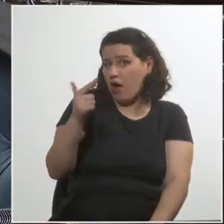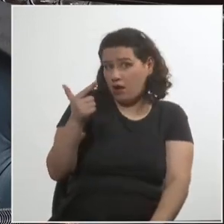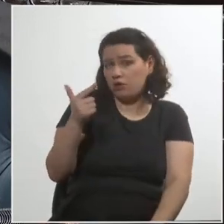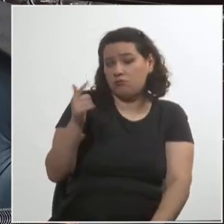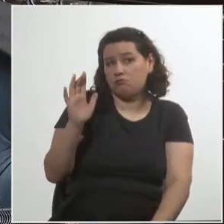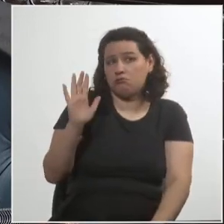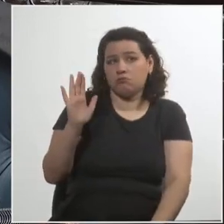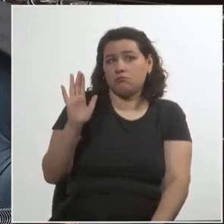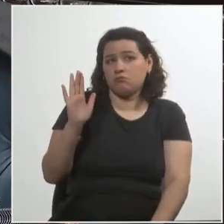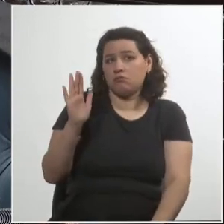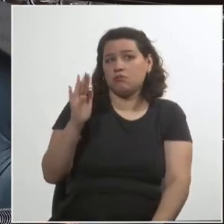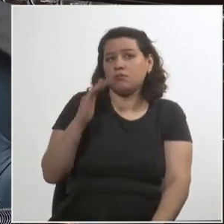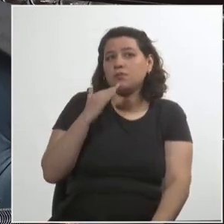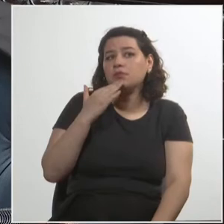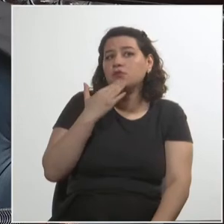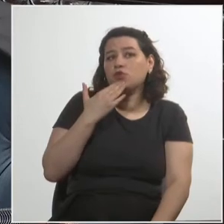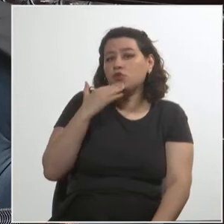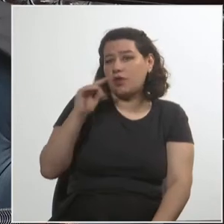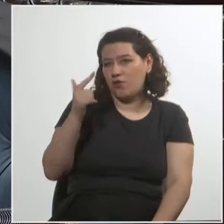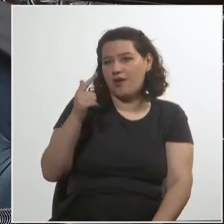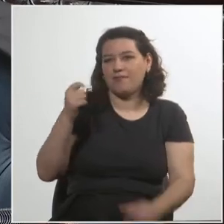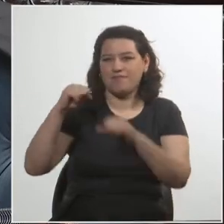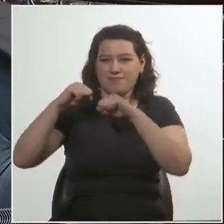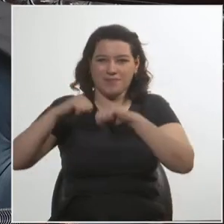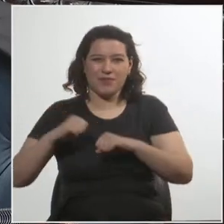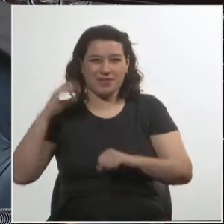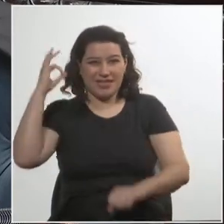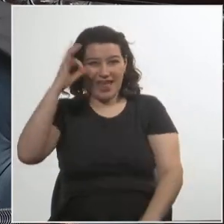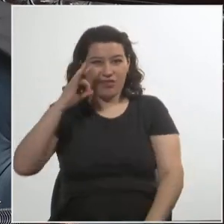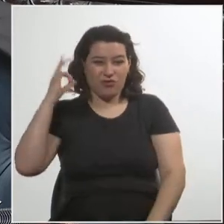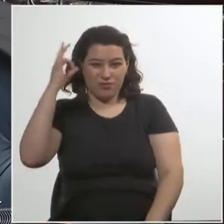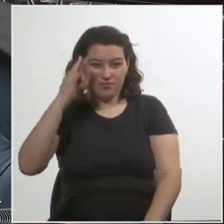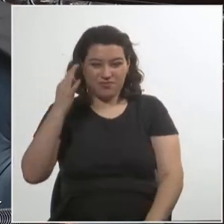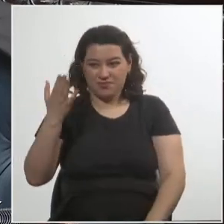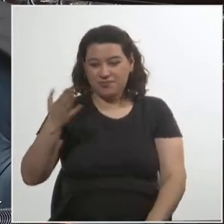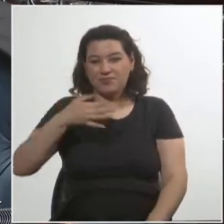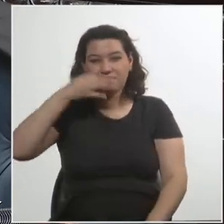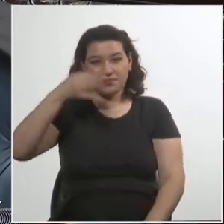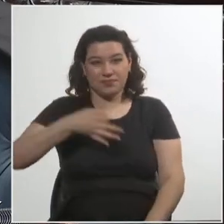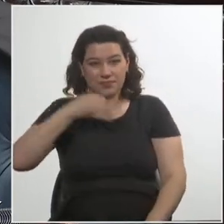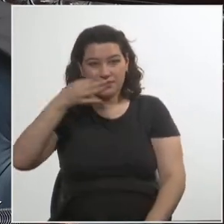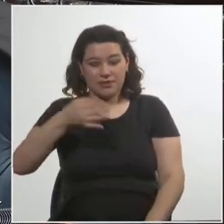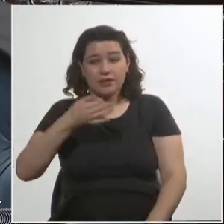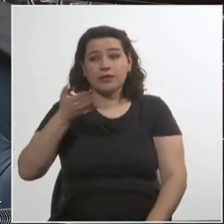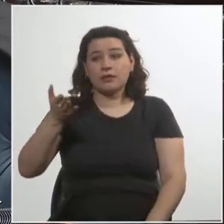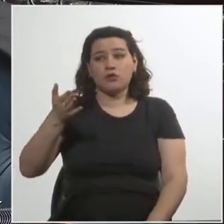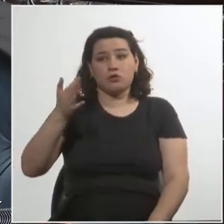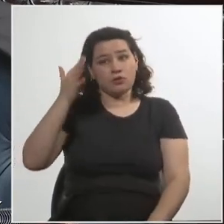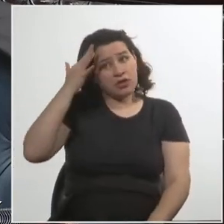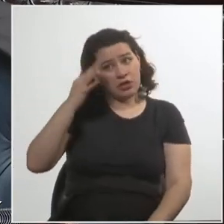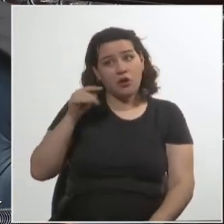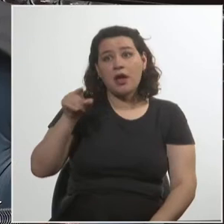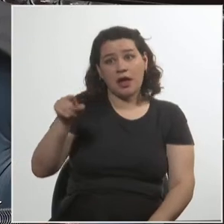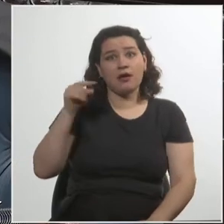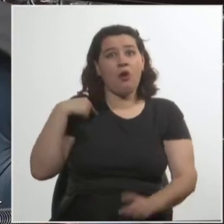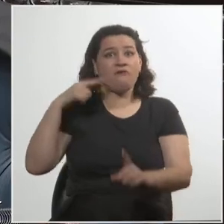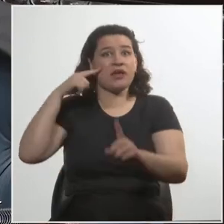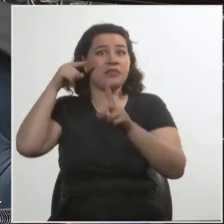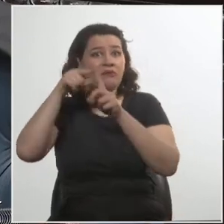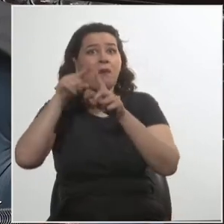que el miembro informante que llevó adelante el proyecto en Comisión tenga efectivamente esa